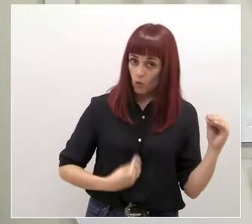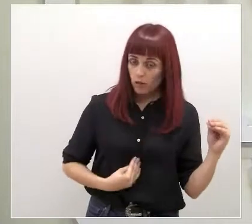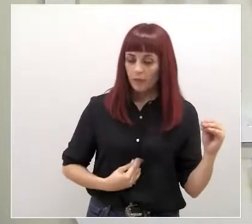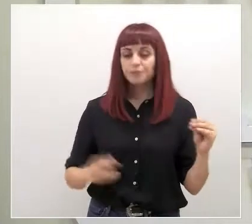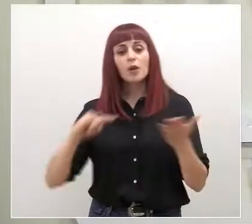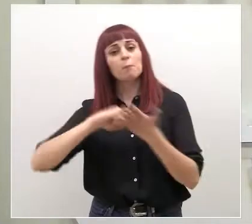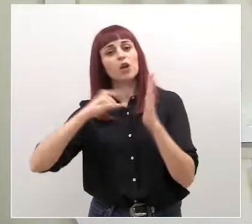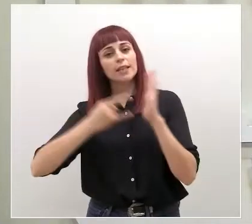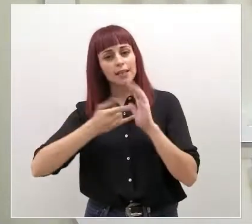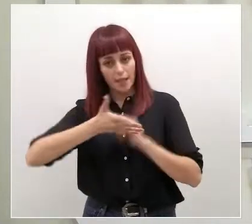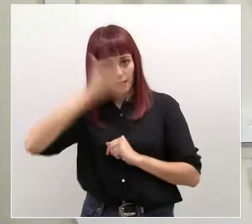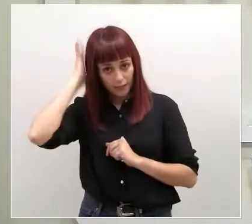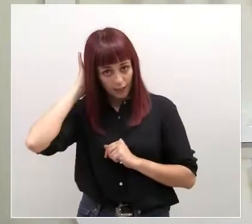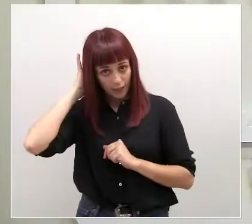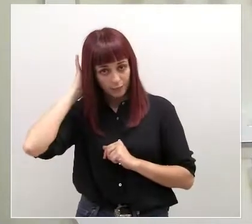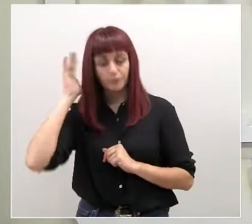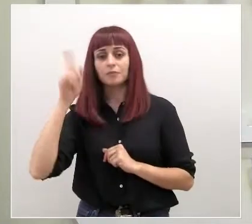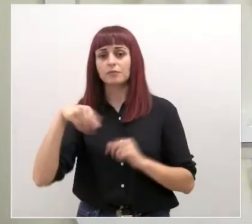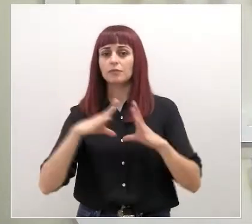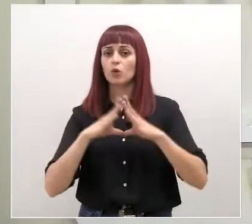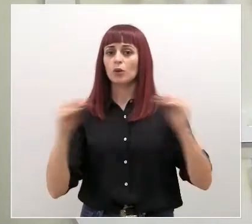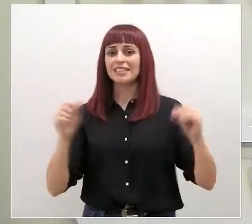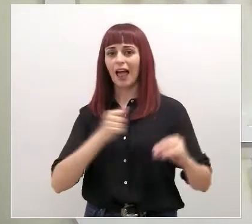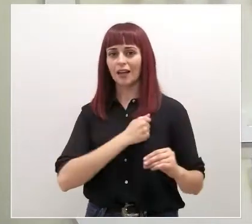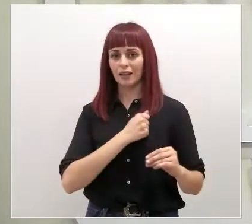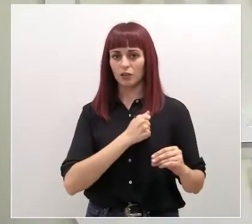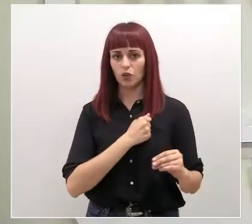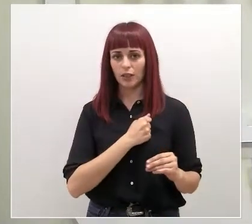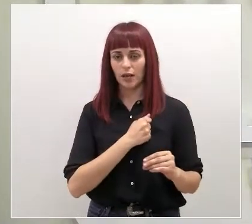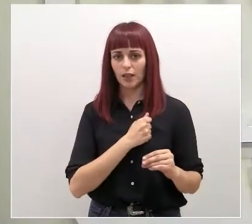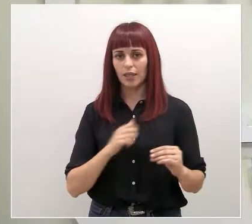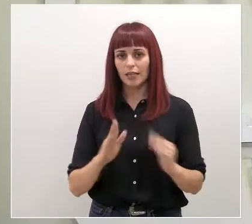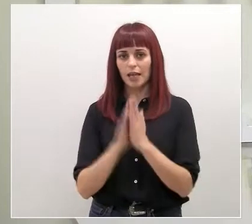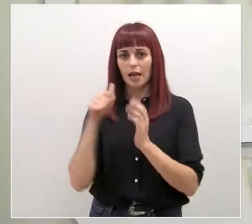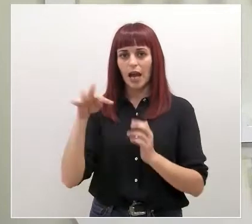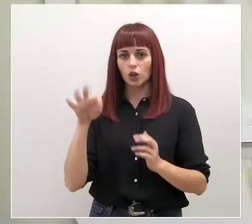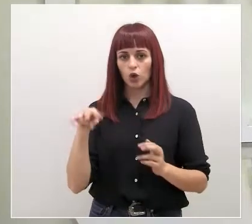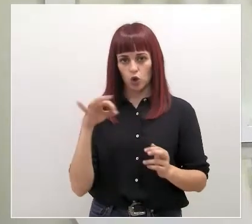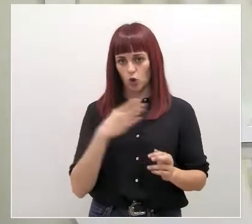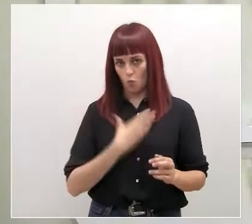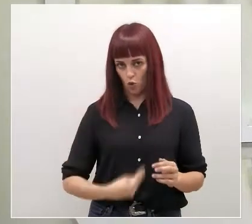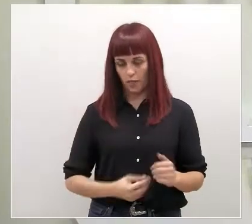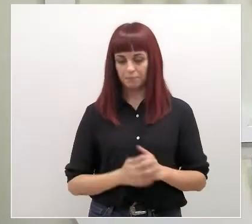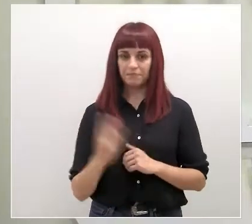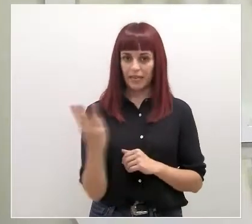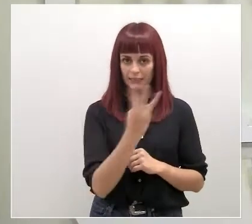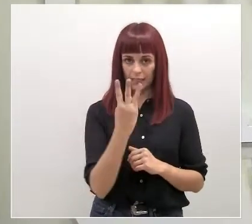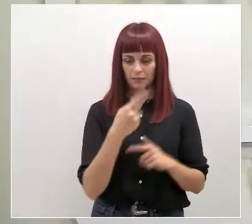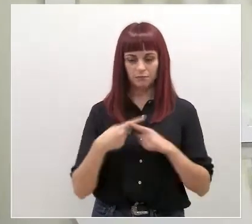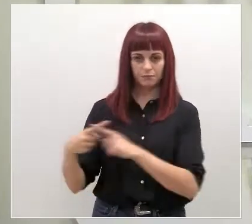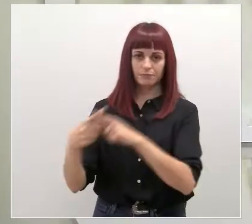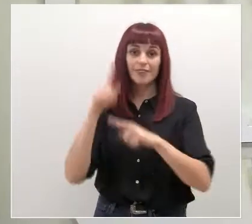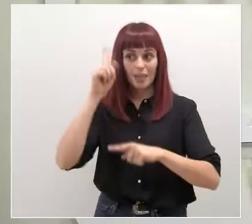la Politécnica de Cartagena y la Universidad Católica de San Antonio de Murcia. Además, permitirá